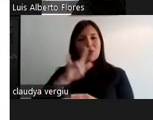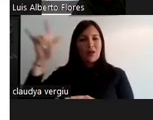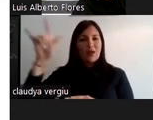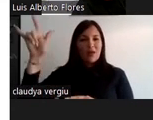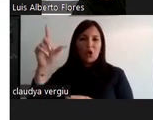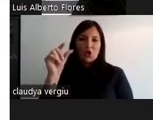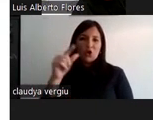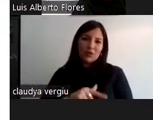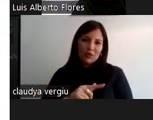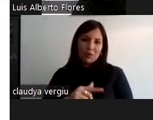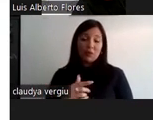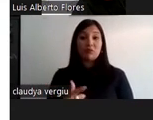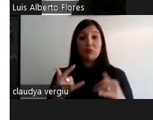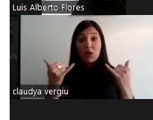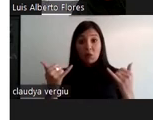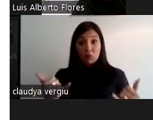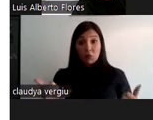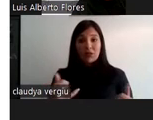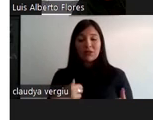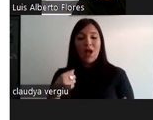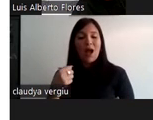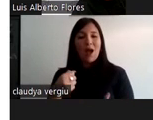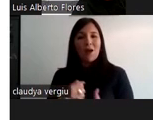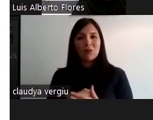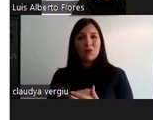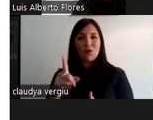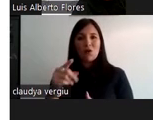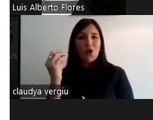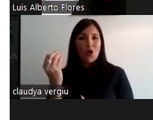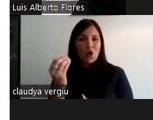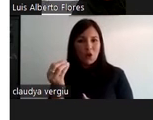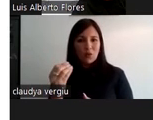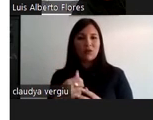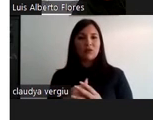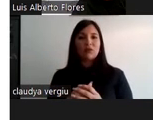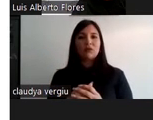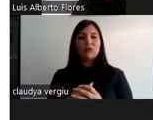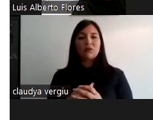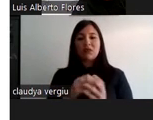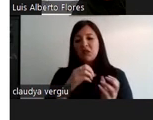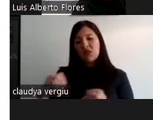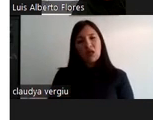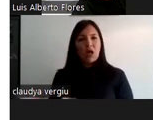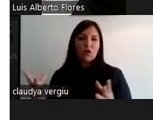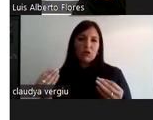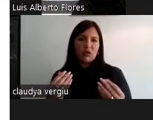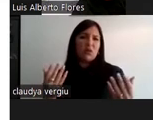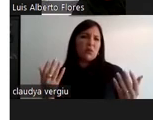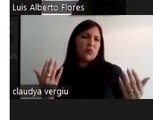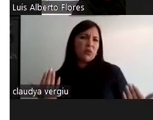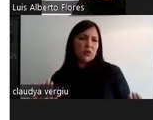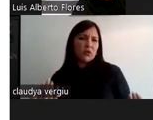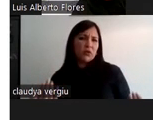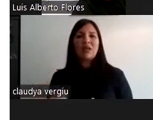por eso que nosotros hablamos apostemos por los jóvenes principalmente sin dejar a los demás pero este porque tiene esta mayor